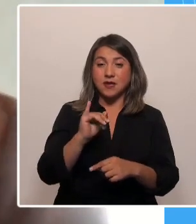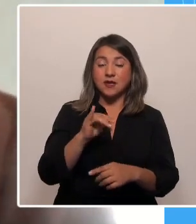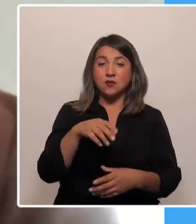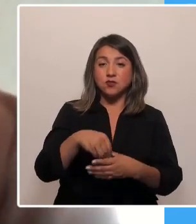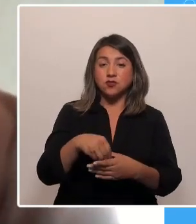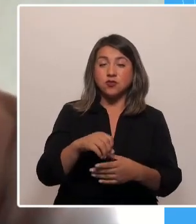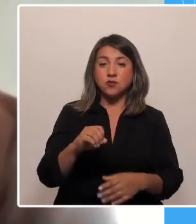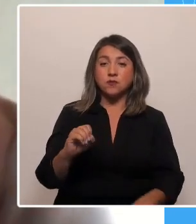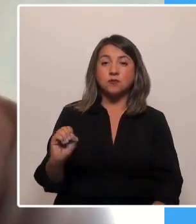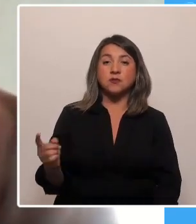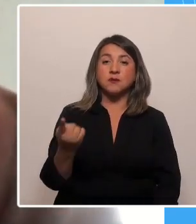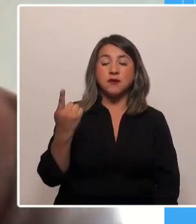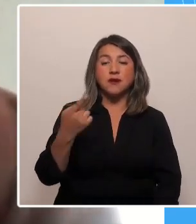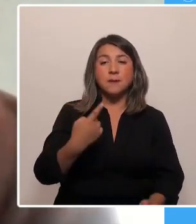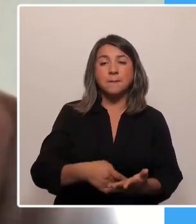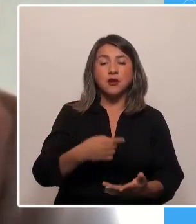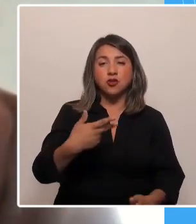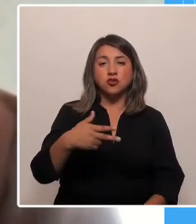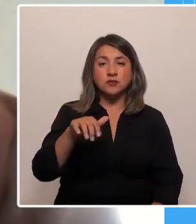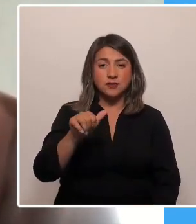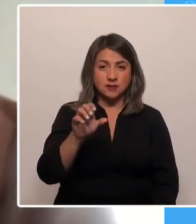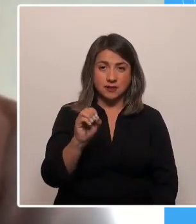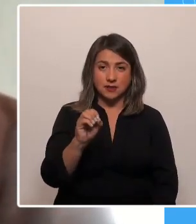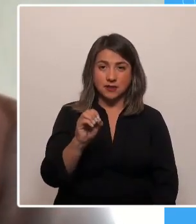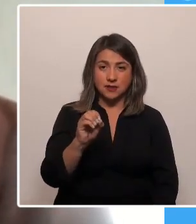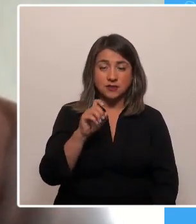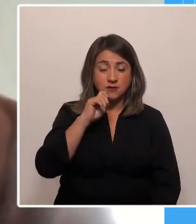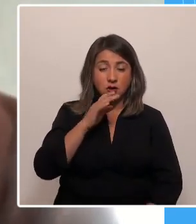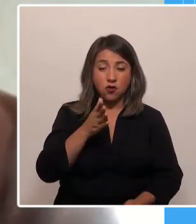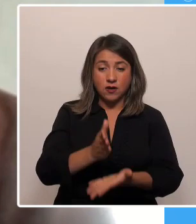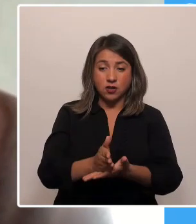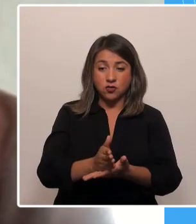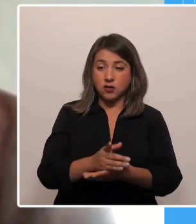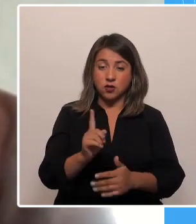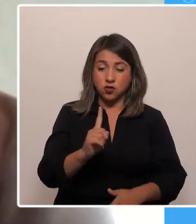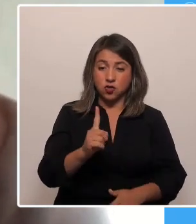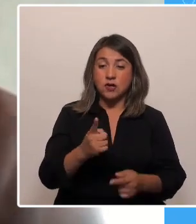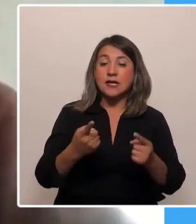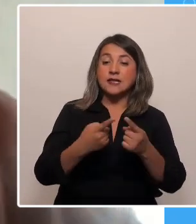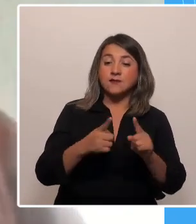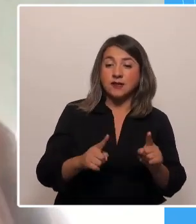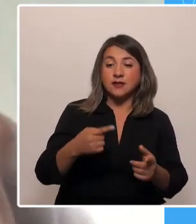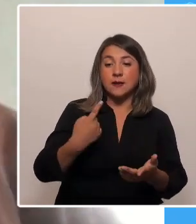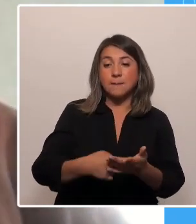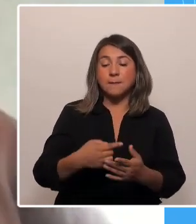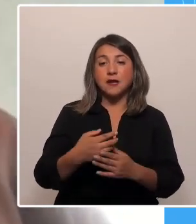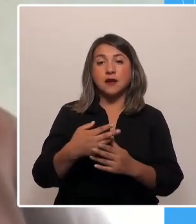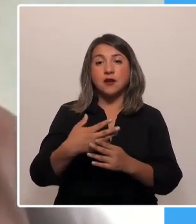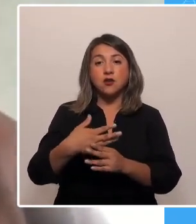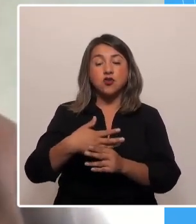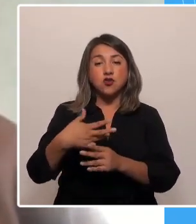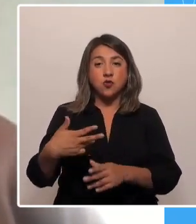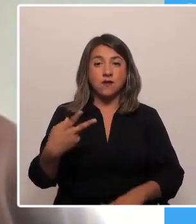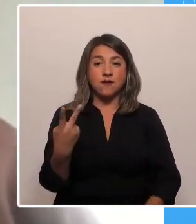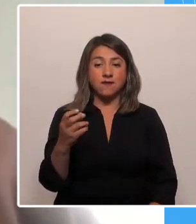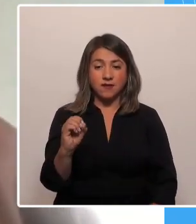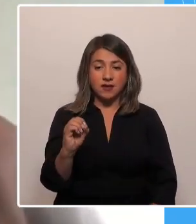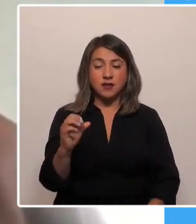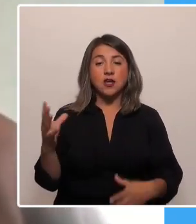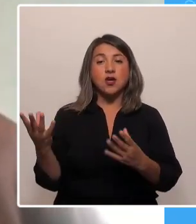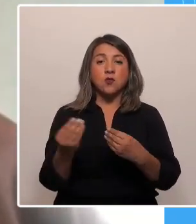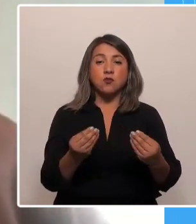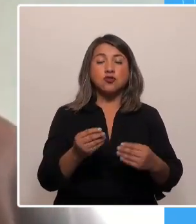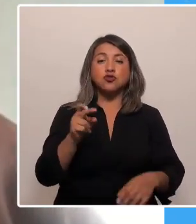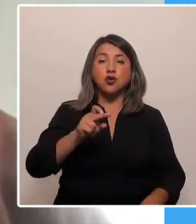de 1860, que no era obligatoria, a diferencia de 1920, muchos padres